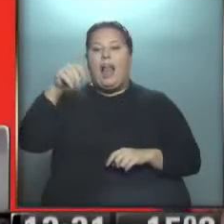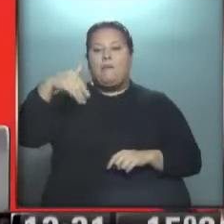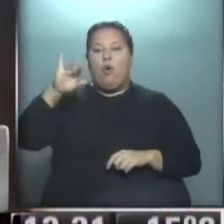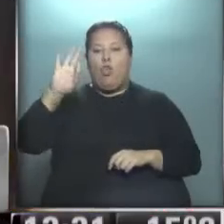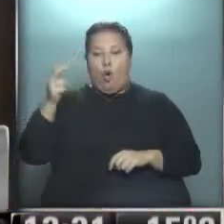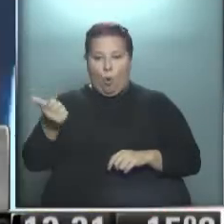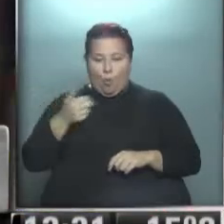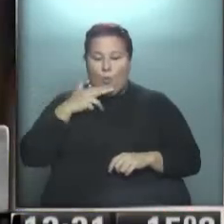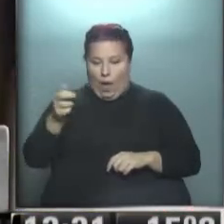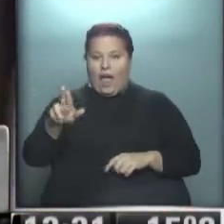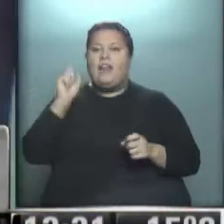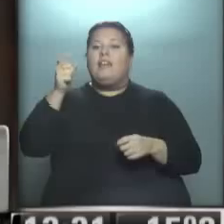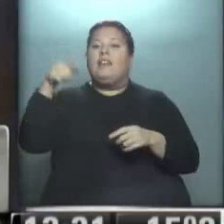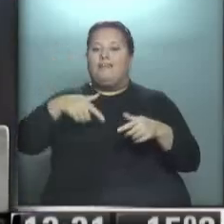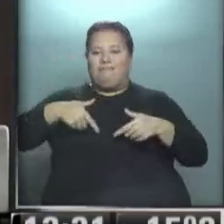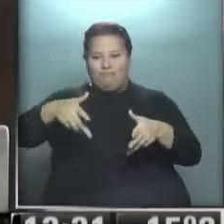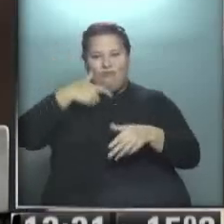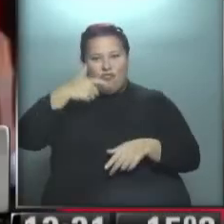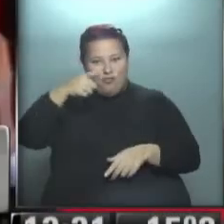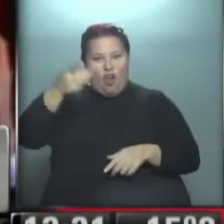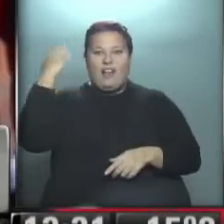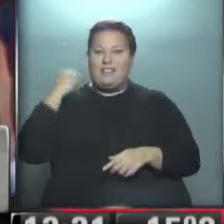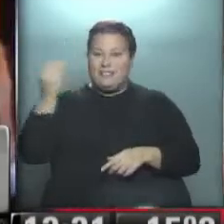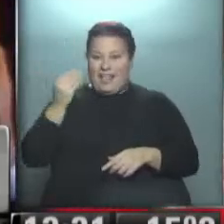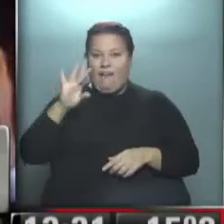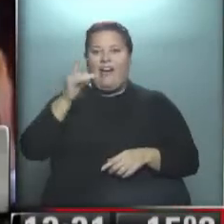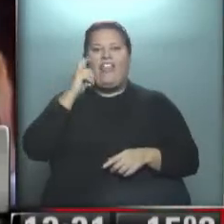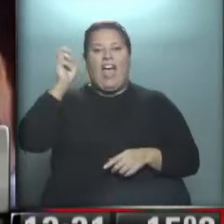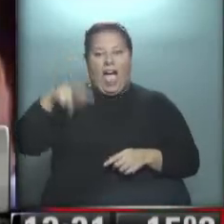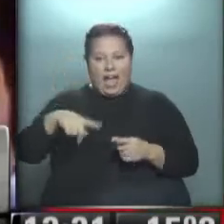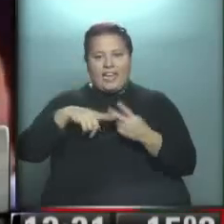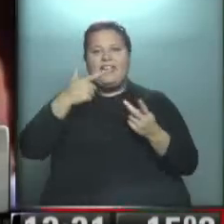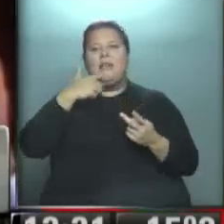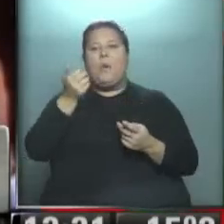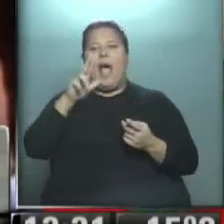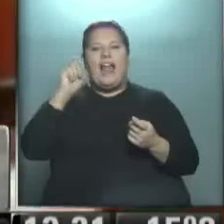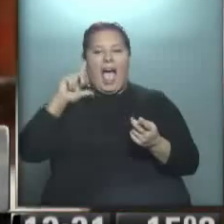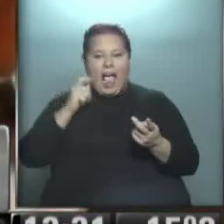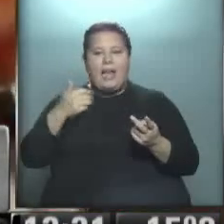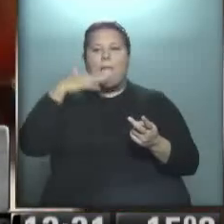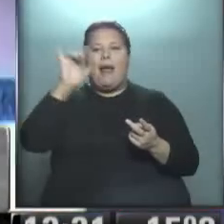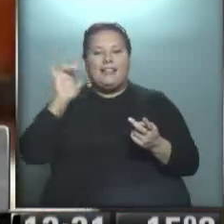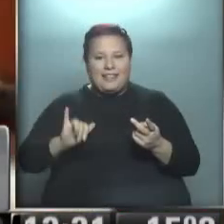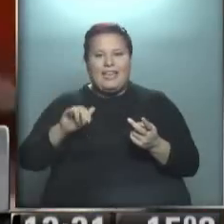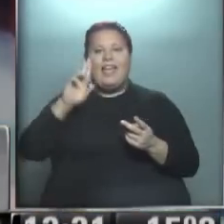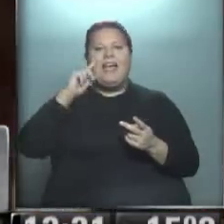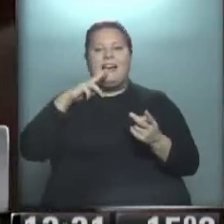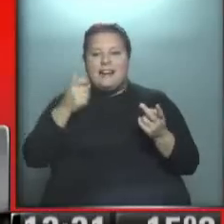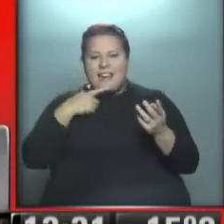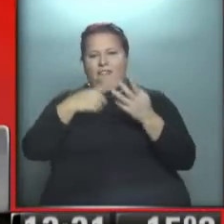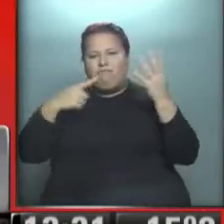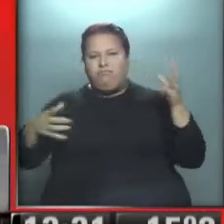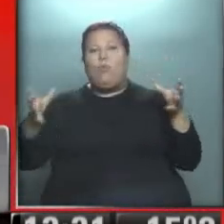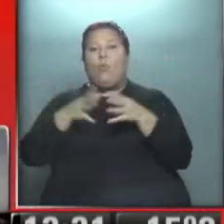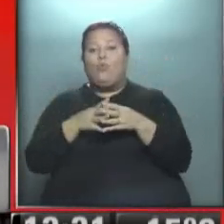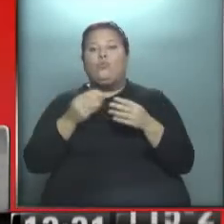elencazo. Ahí los vemos en la alfombra roja. El sábado estaban allí Ricardo Darín, Leonardo Sbaraglia, Oscar Martínez, Erika Rivas, María Marula,